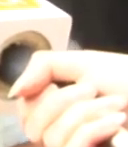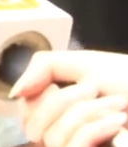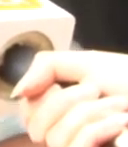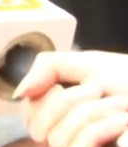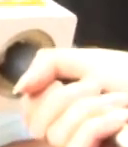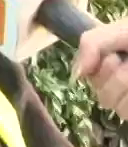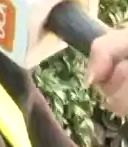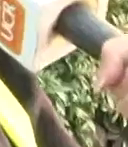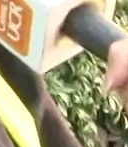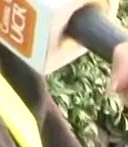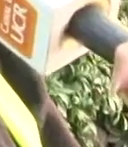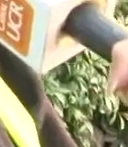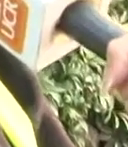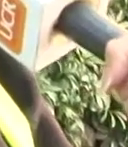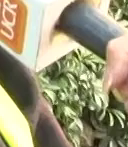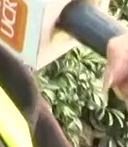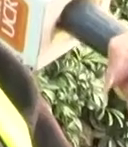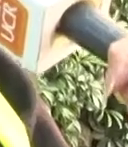gana